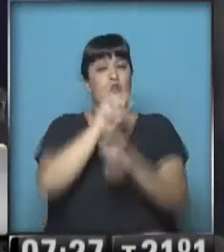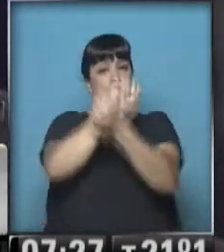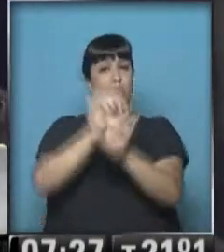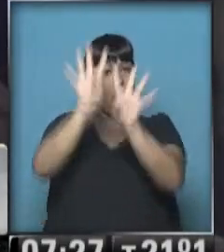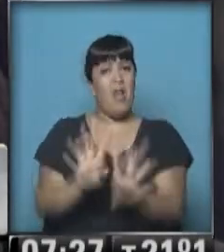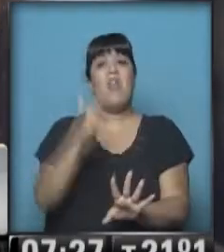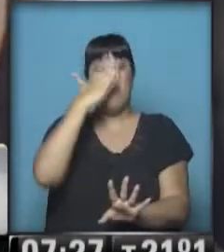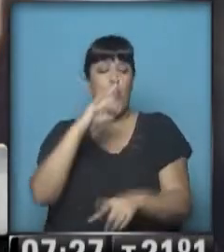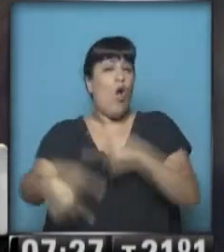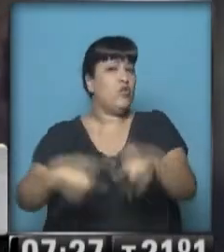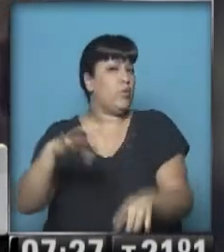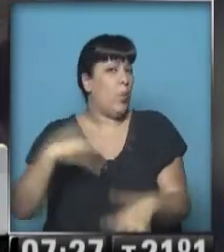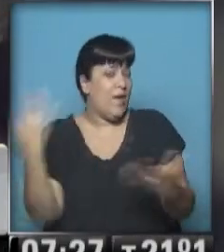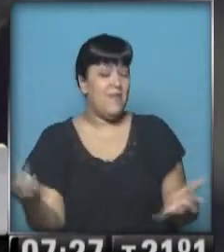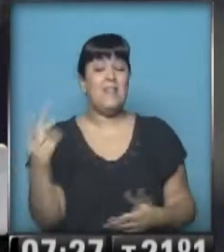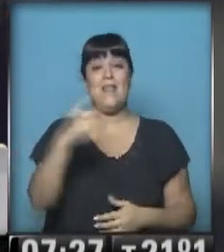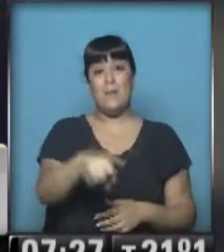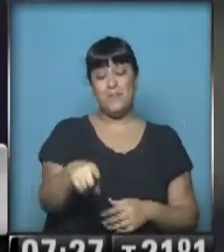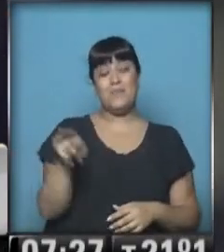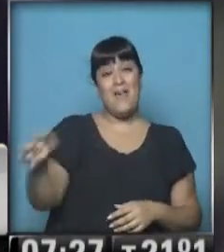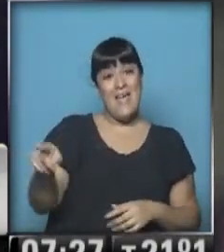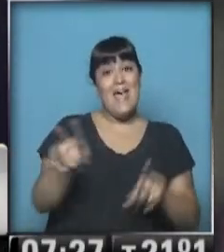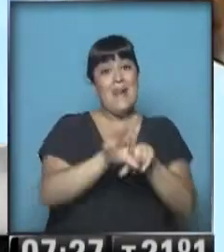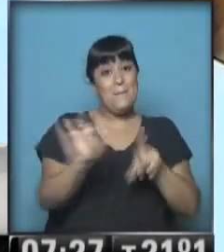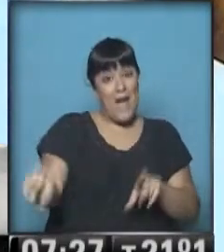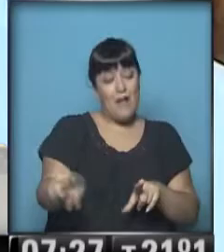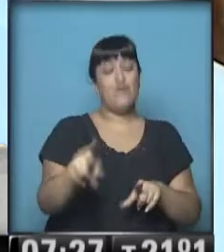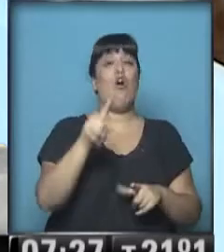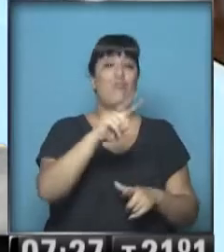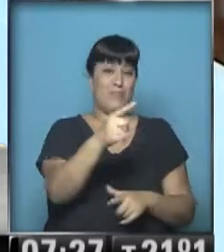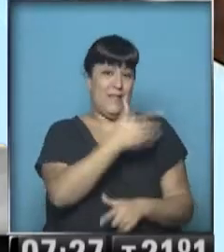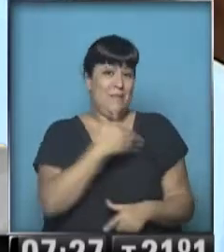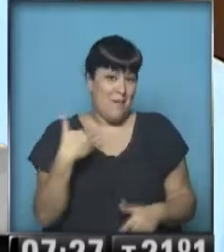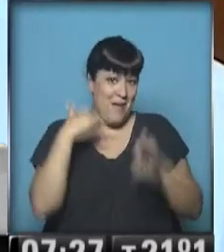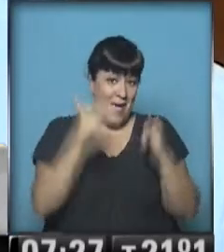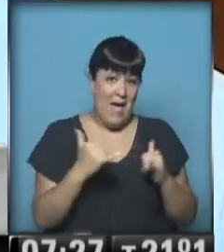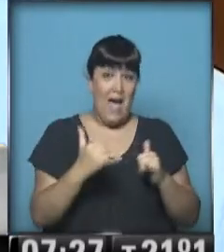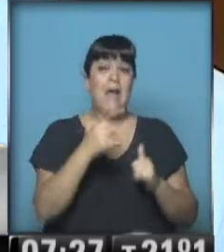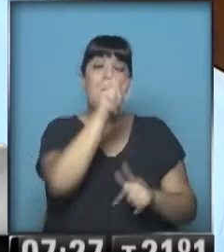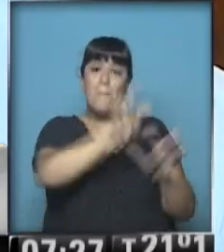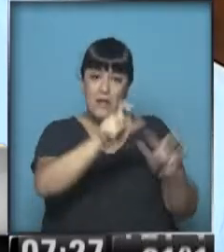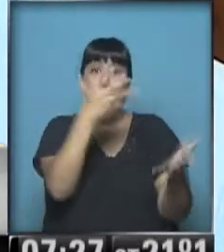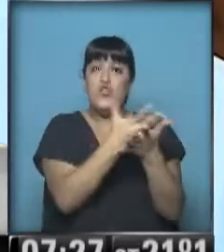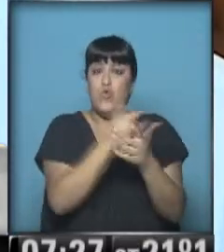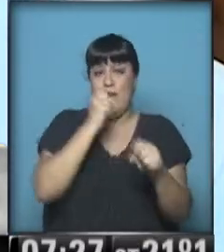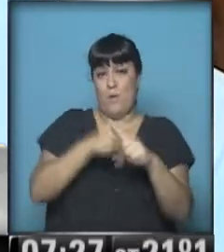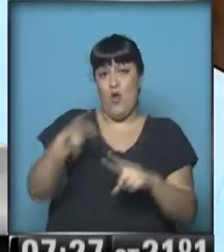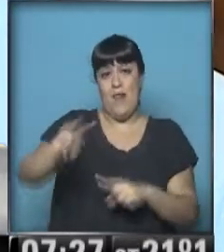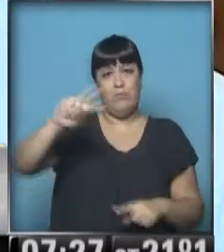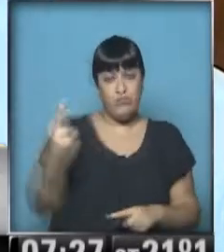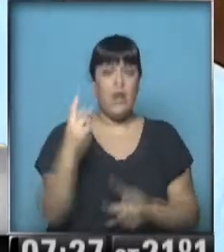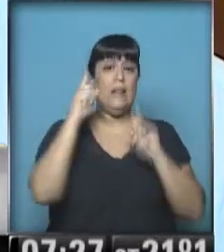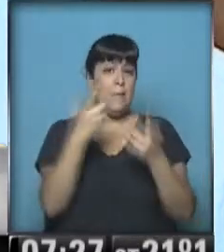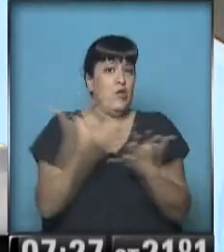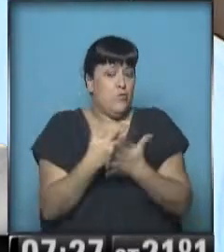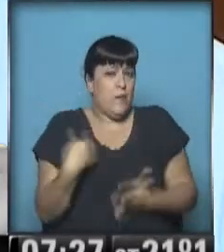vida. Chabán era hijo y hermano, o sea que tiene gente que está sufriendo por él, como sufrimos